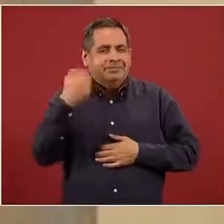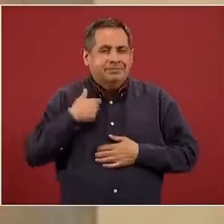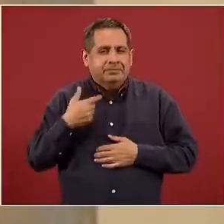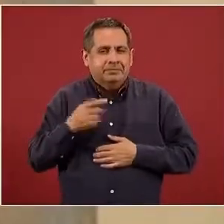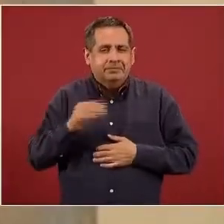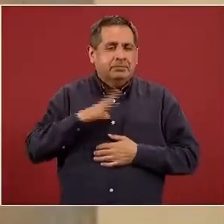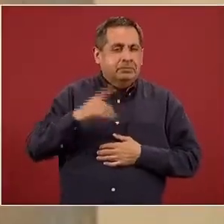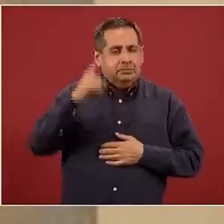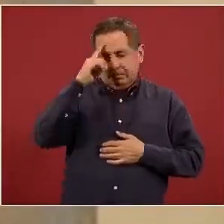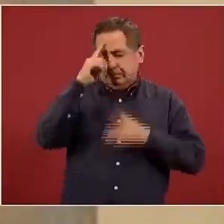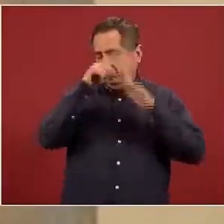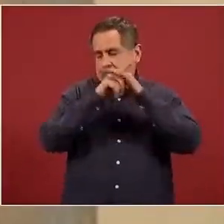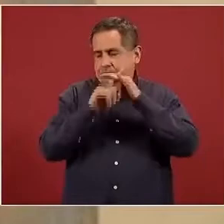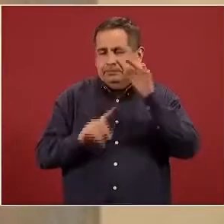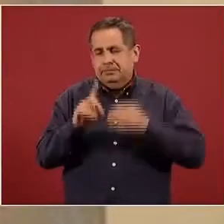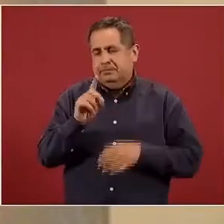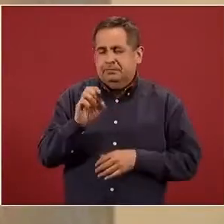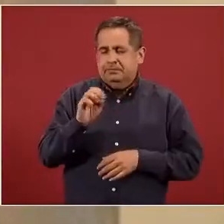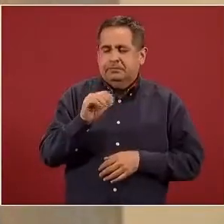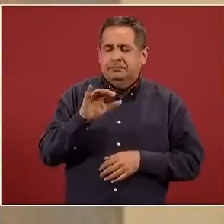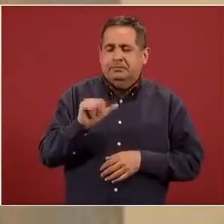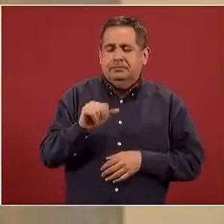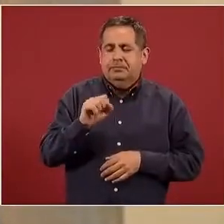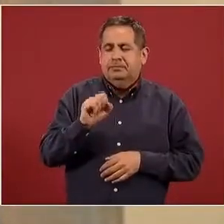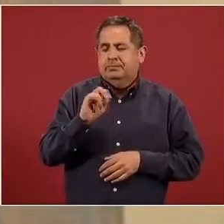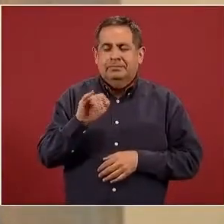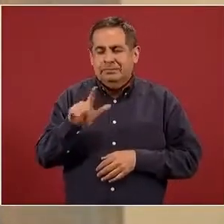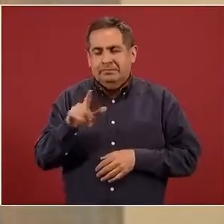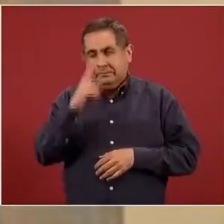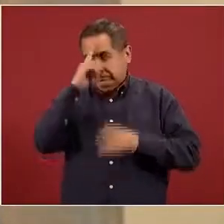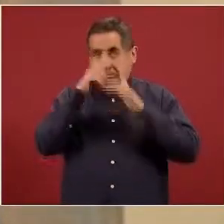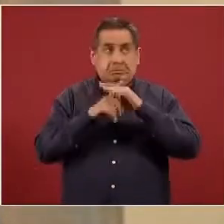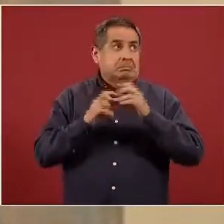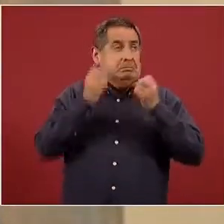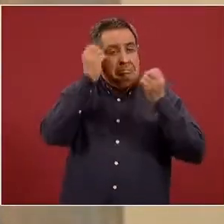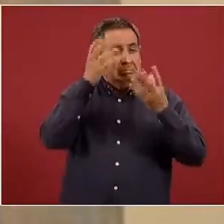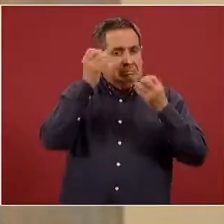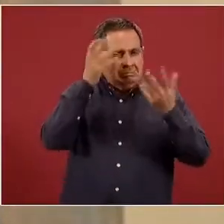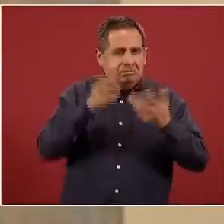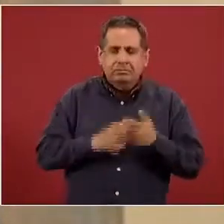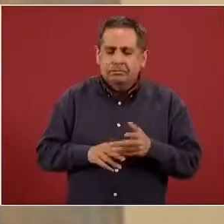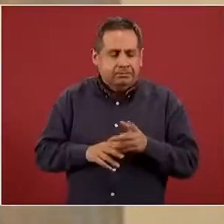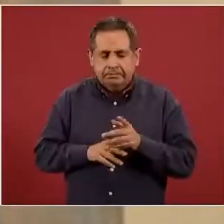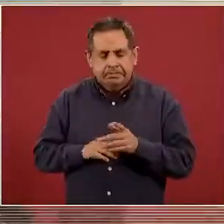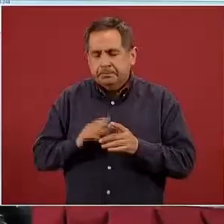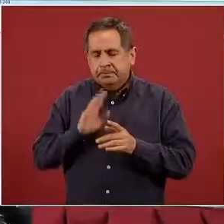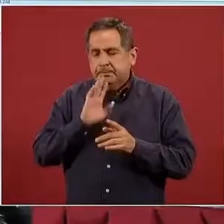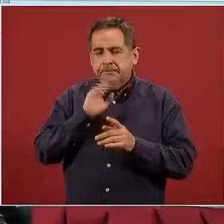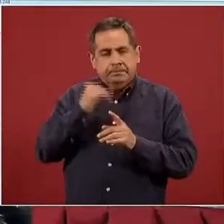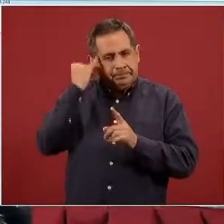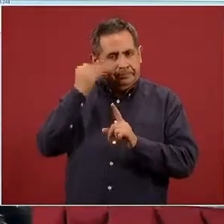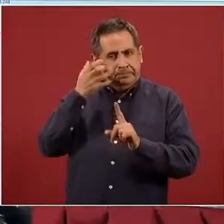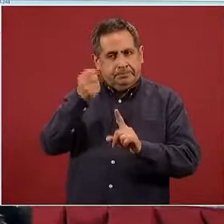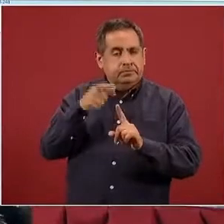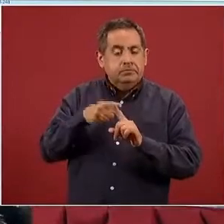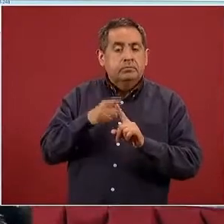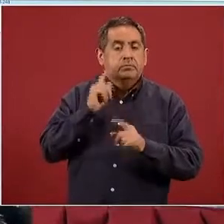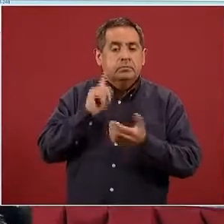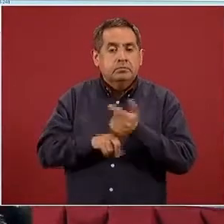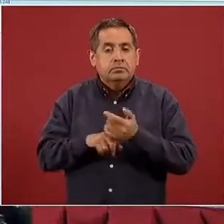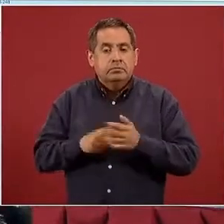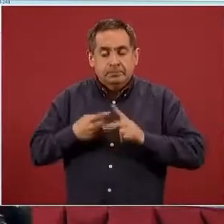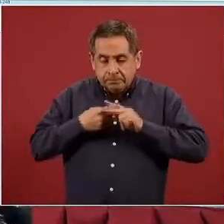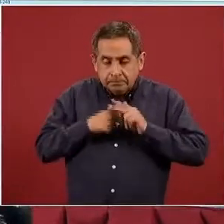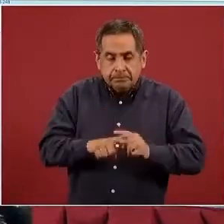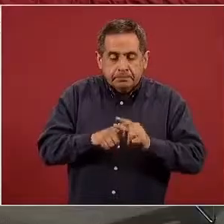realmente no existe el término de demencia senil, sino que es un mal concepto, ¿no? En donde una persona está